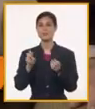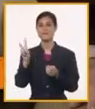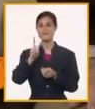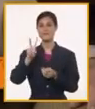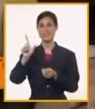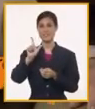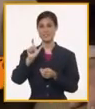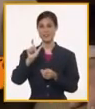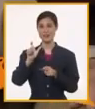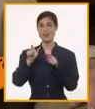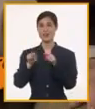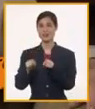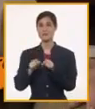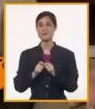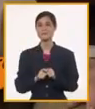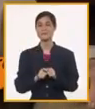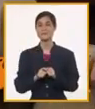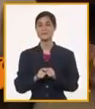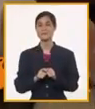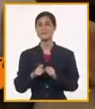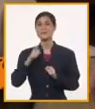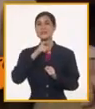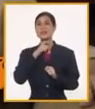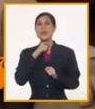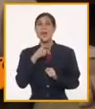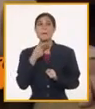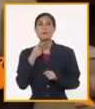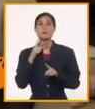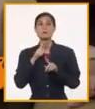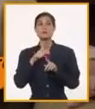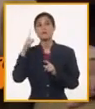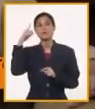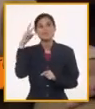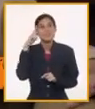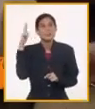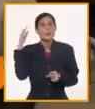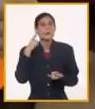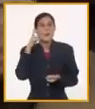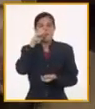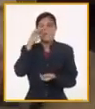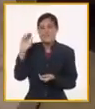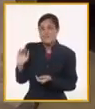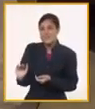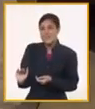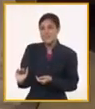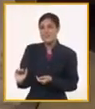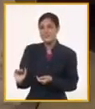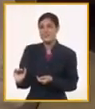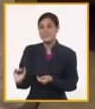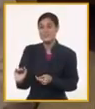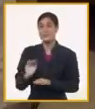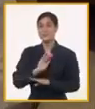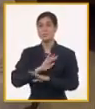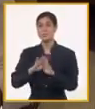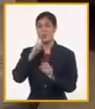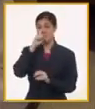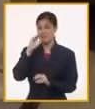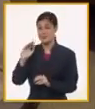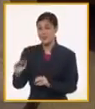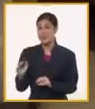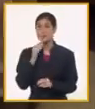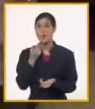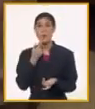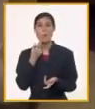Sí, tradicionalmente, yo de muchacho por lo menos recuerdo también los veteranos. Fue un pueblo que